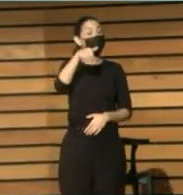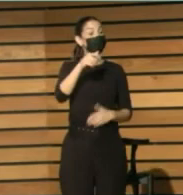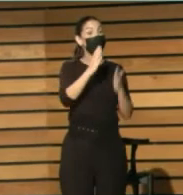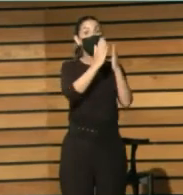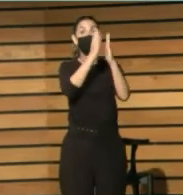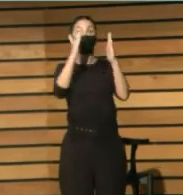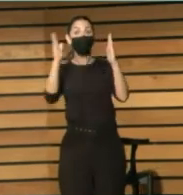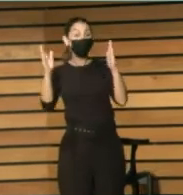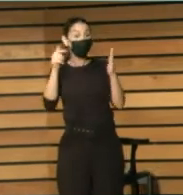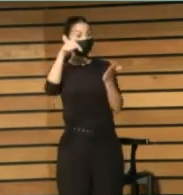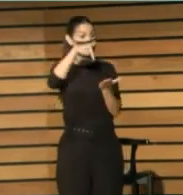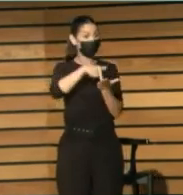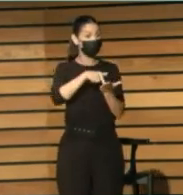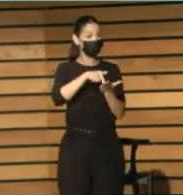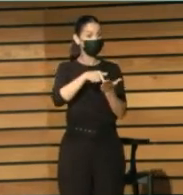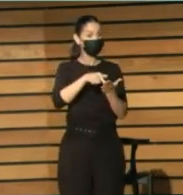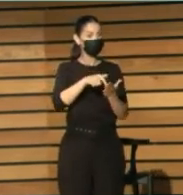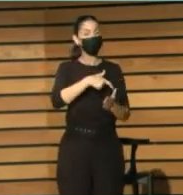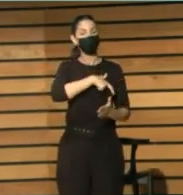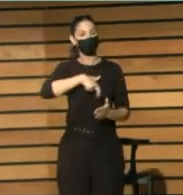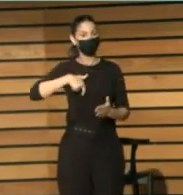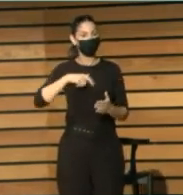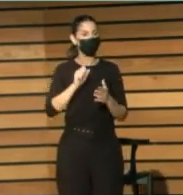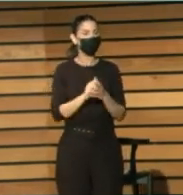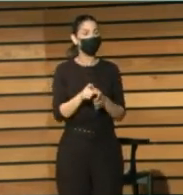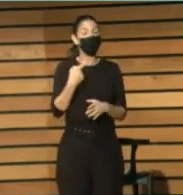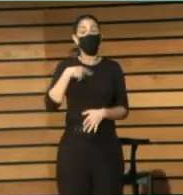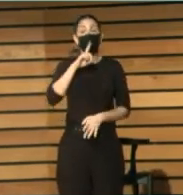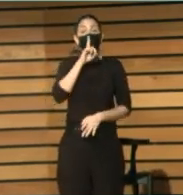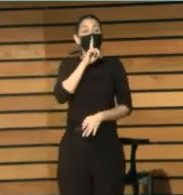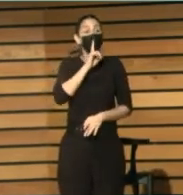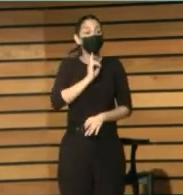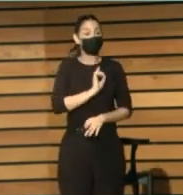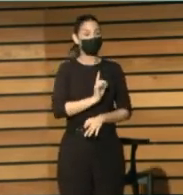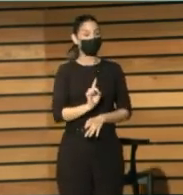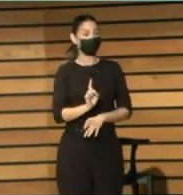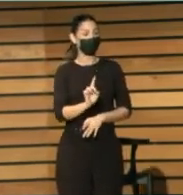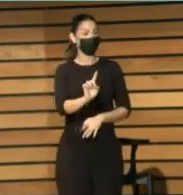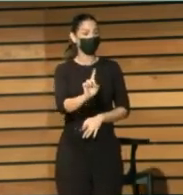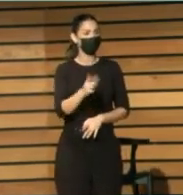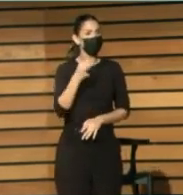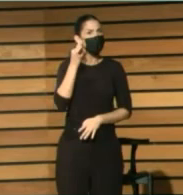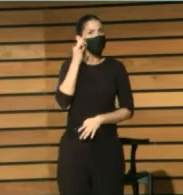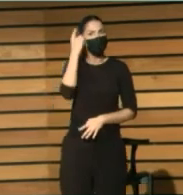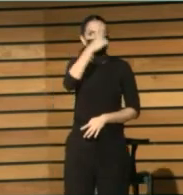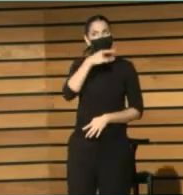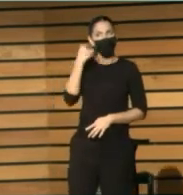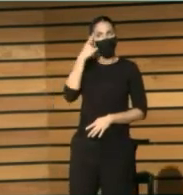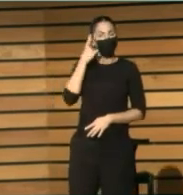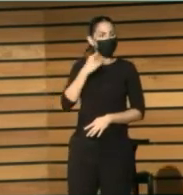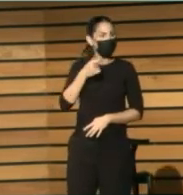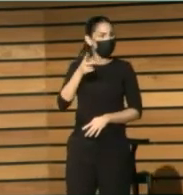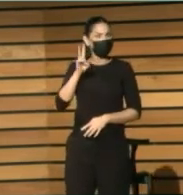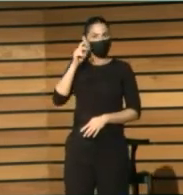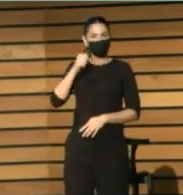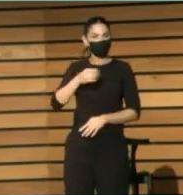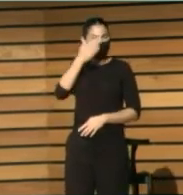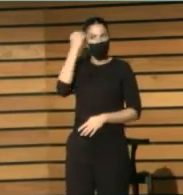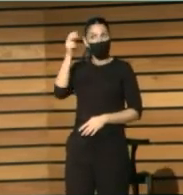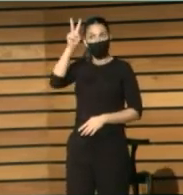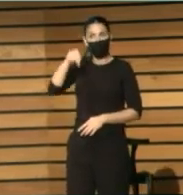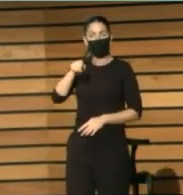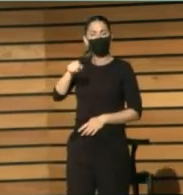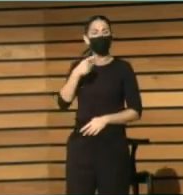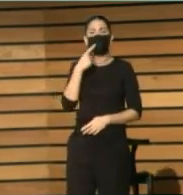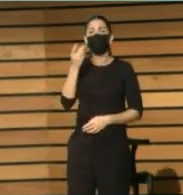Cruz. Entré sigiloso como quien va a misa y una mujer cuyo rostro no olvido me preguntó qué quería allí aquel